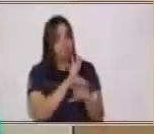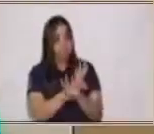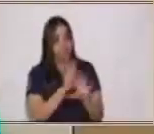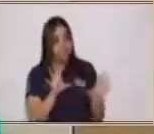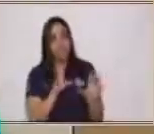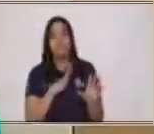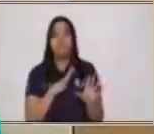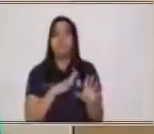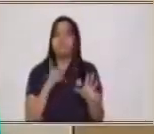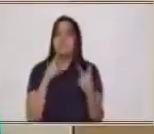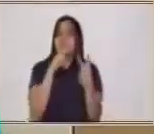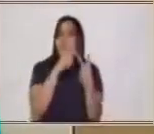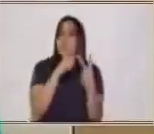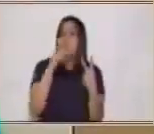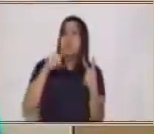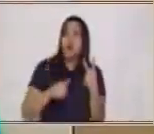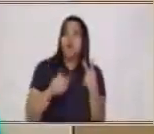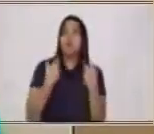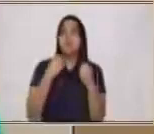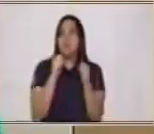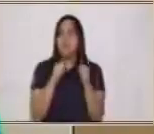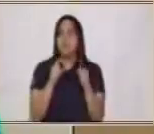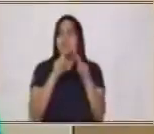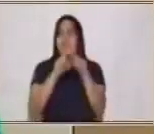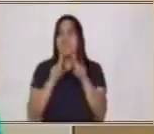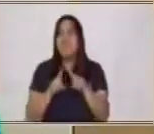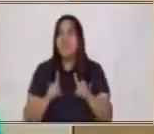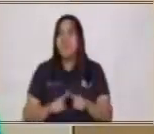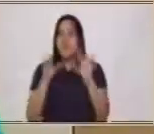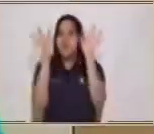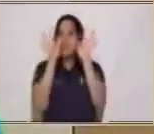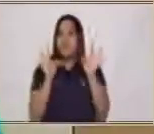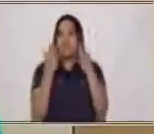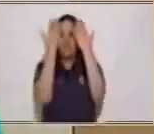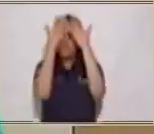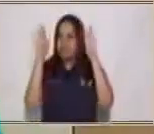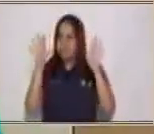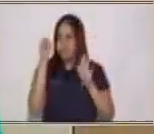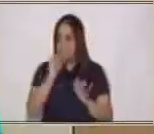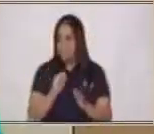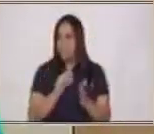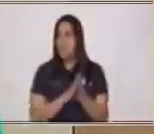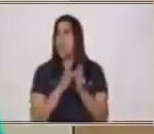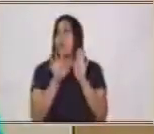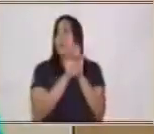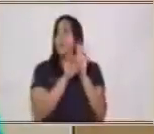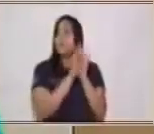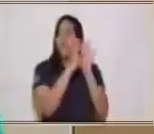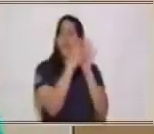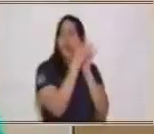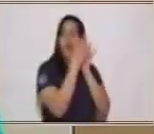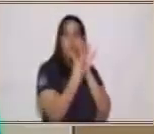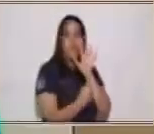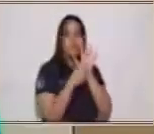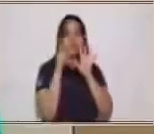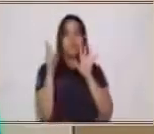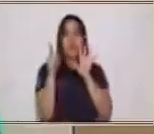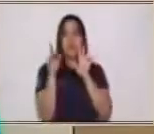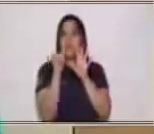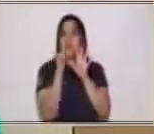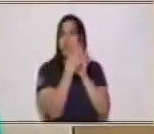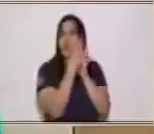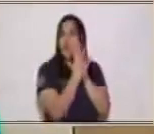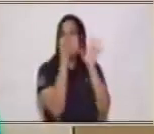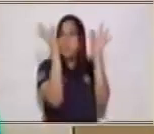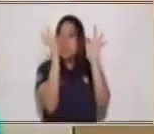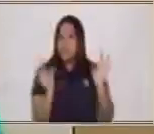raíces, entonces ahora las vamos a aplicar en la forma general. Copiamos esto, porque